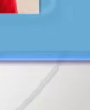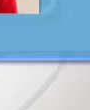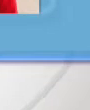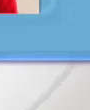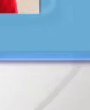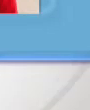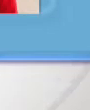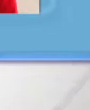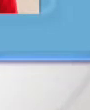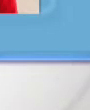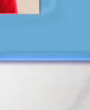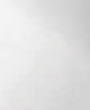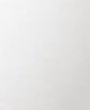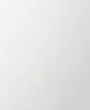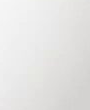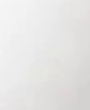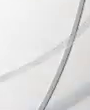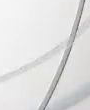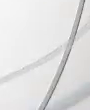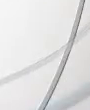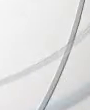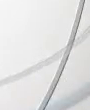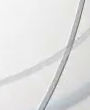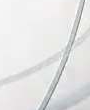fundación de ayuda a los animales